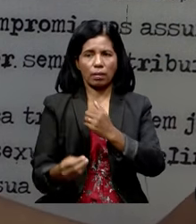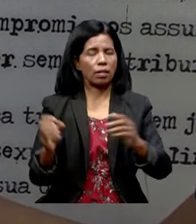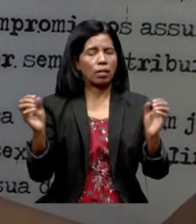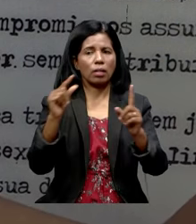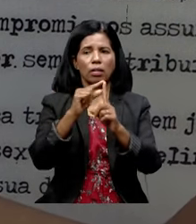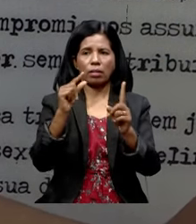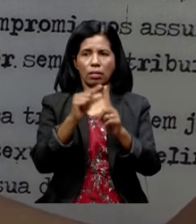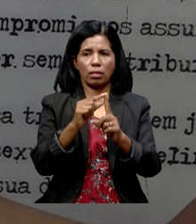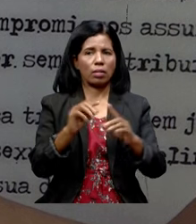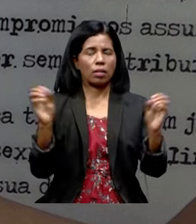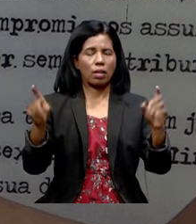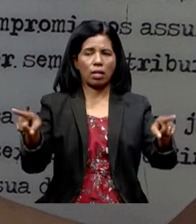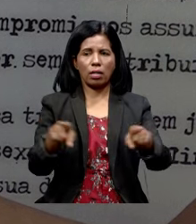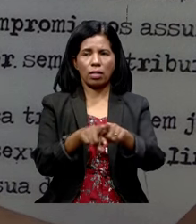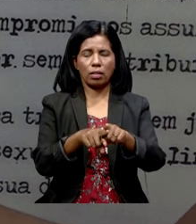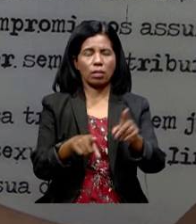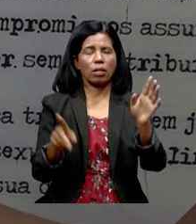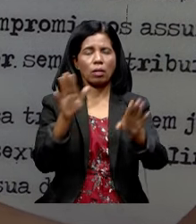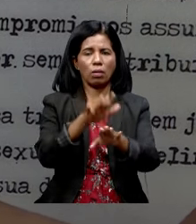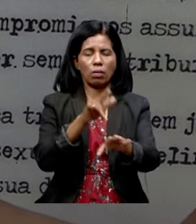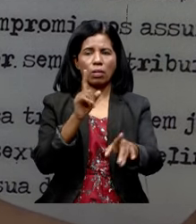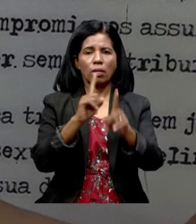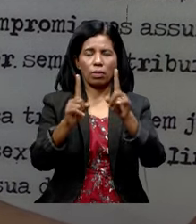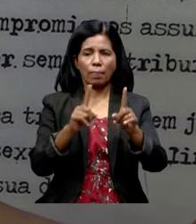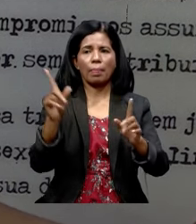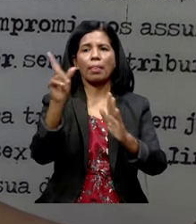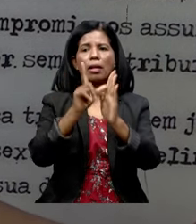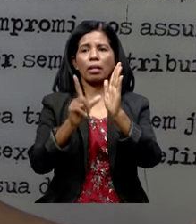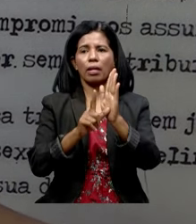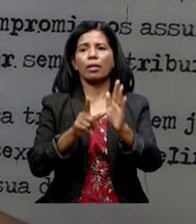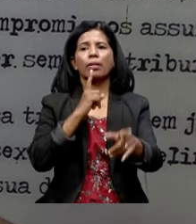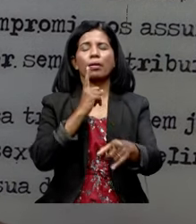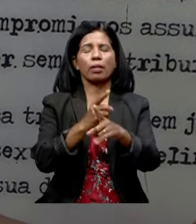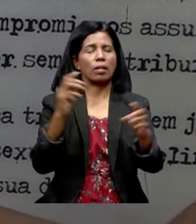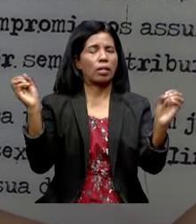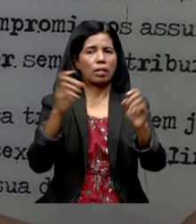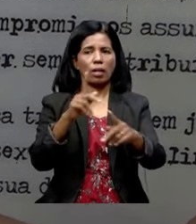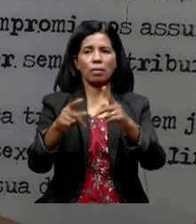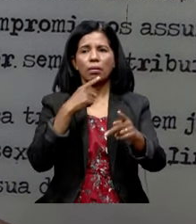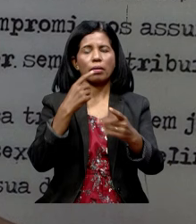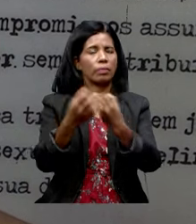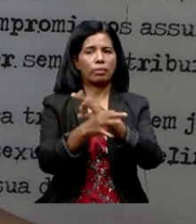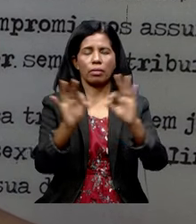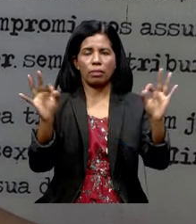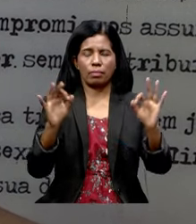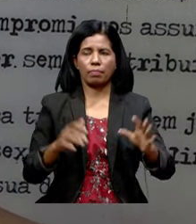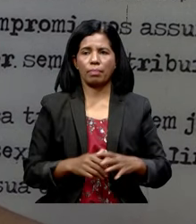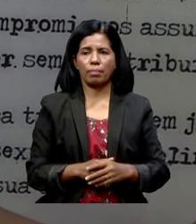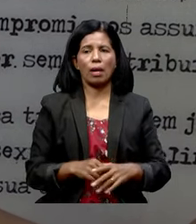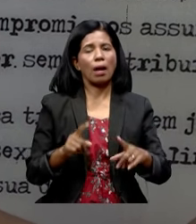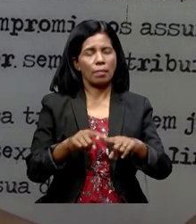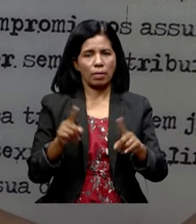fuan sobrevivencia en la paz ato aplica Biden ley rasi claro cuando la hija na marquere otona mai